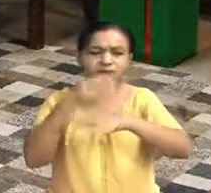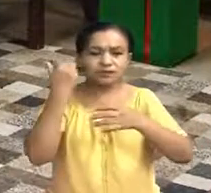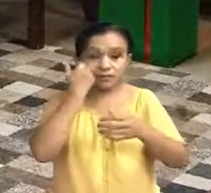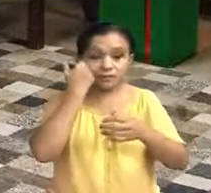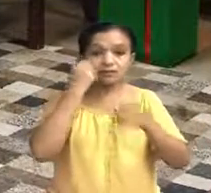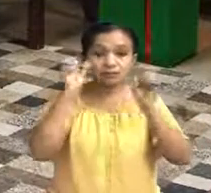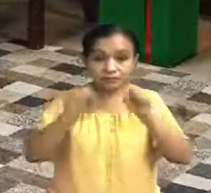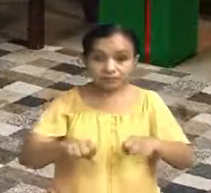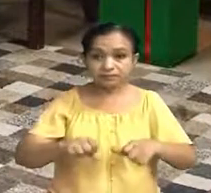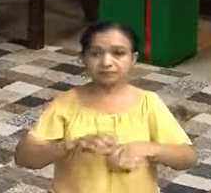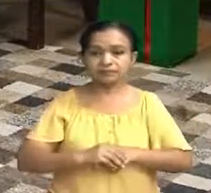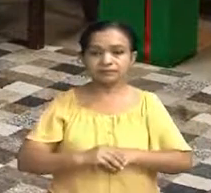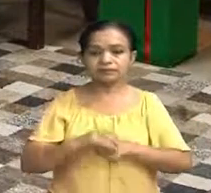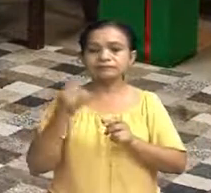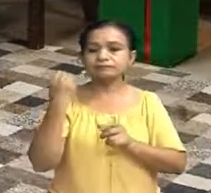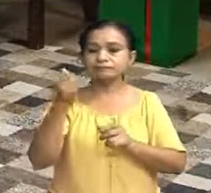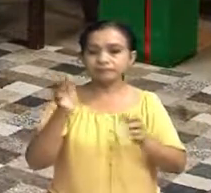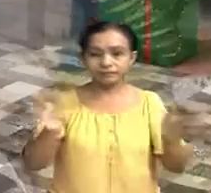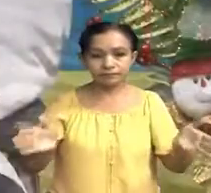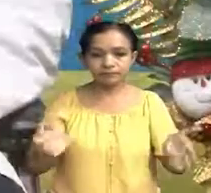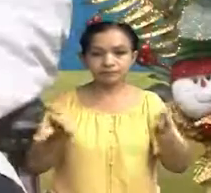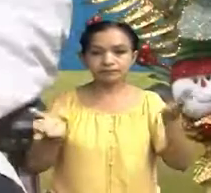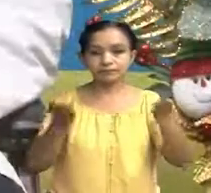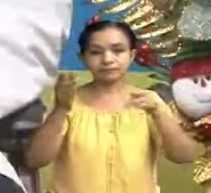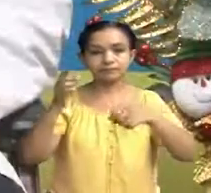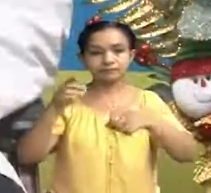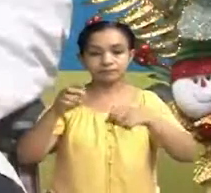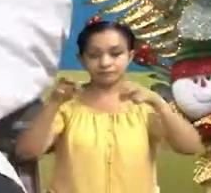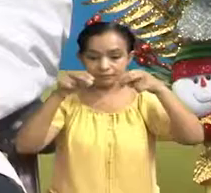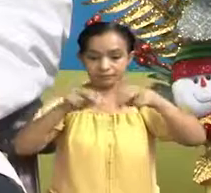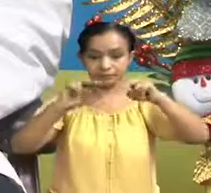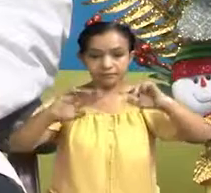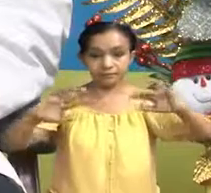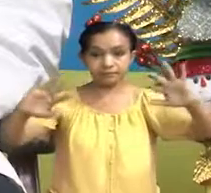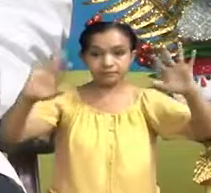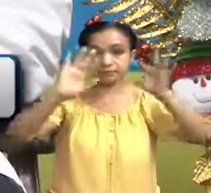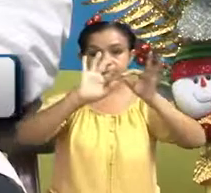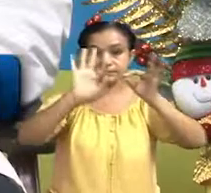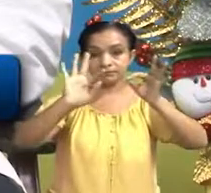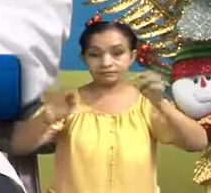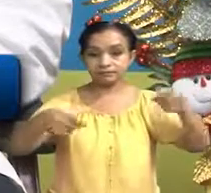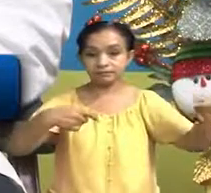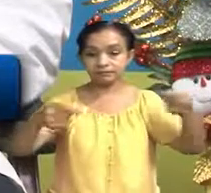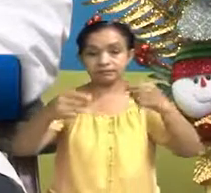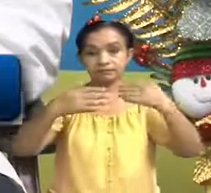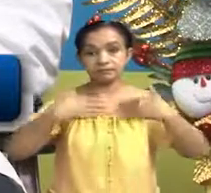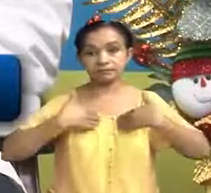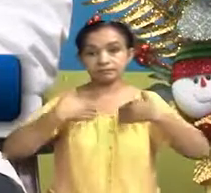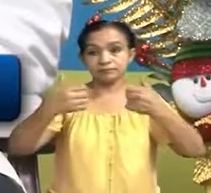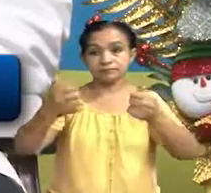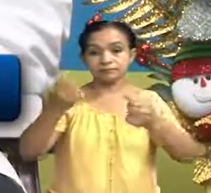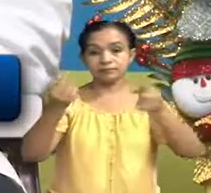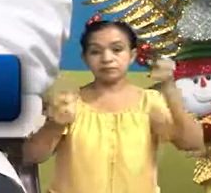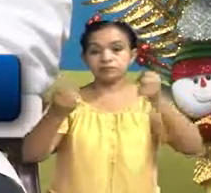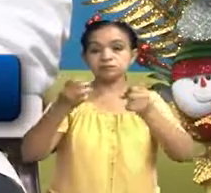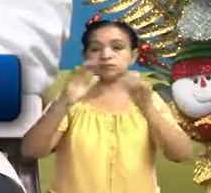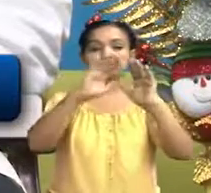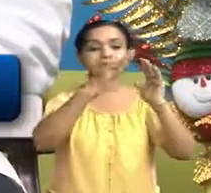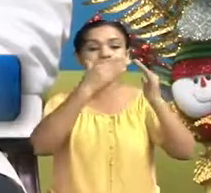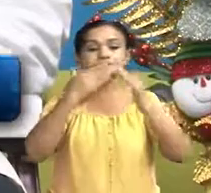enfermedades. Así es, y estamos promoviendo la medicina natural en las ferias de salud comunitaria, yendo a los